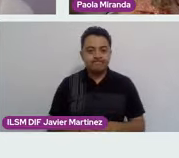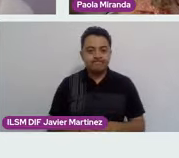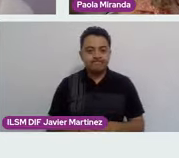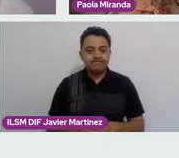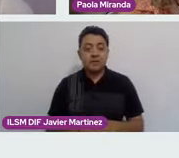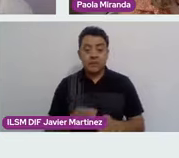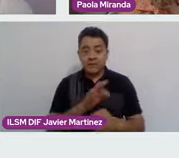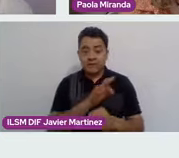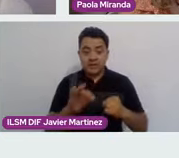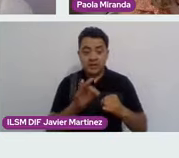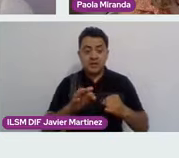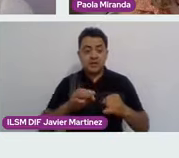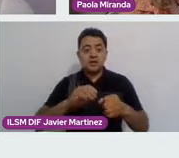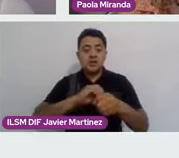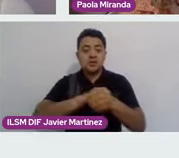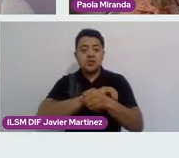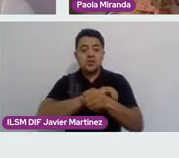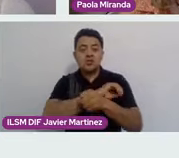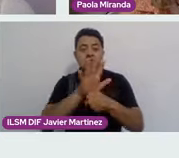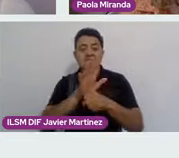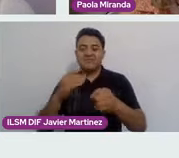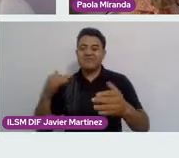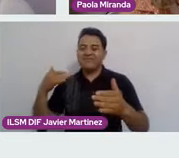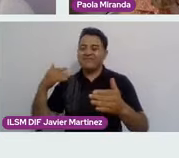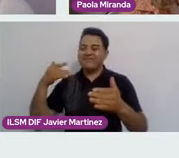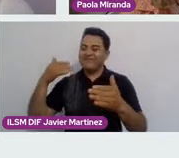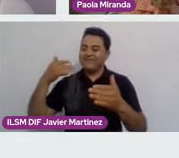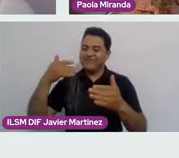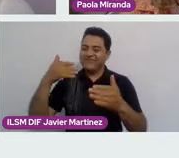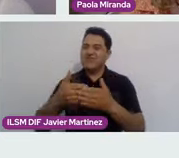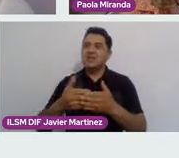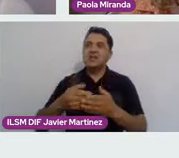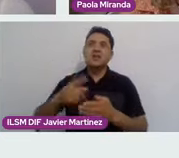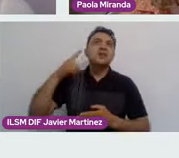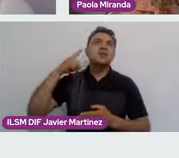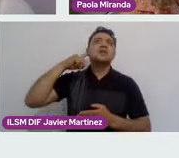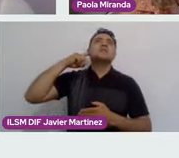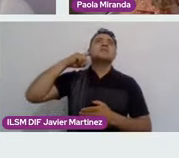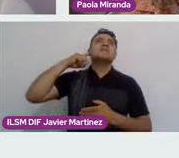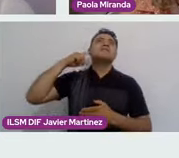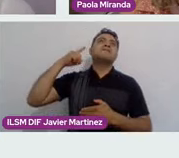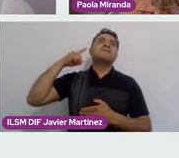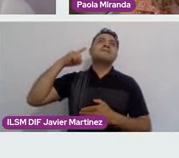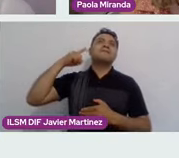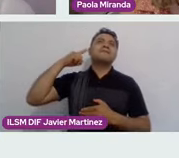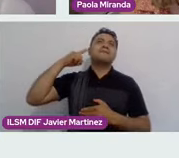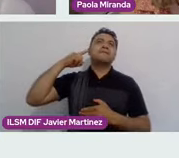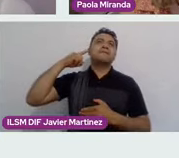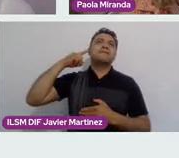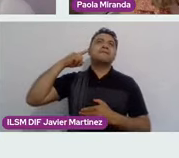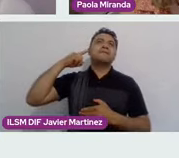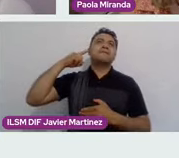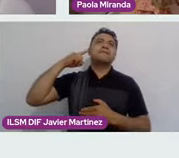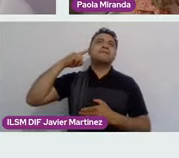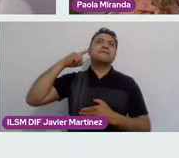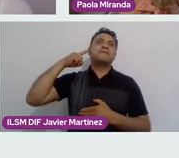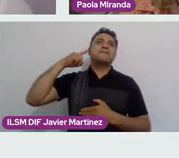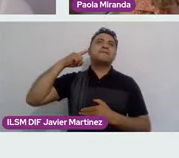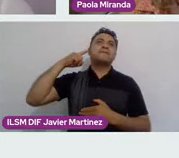referían era el tinnitus, ¿sí? O acúfeno, inclusive ese tinnitus que lo presentaban después de las vacunas,